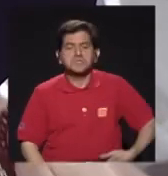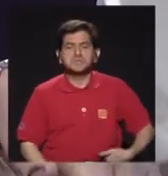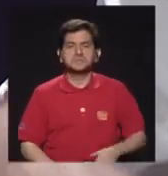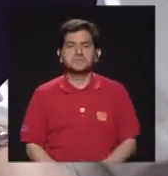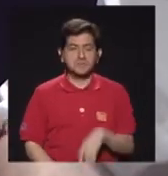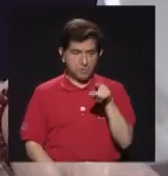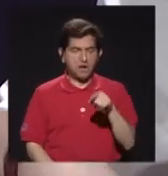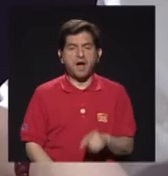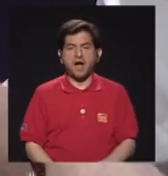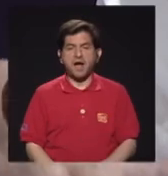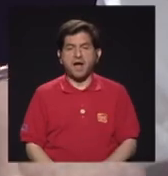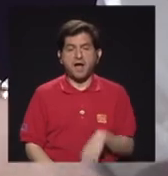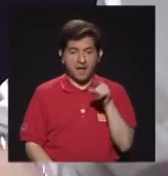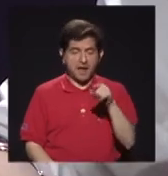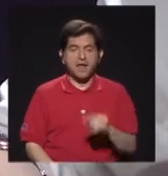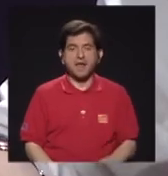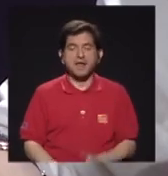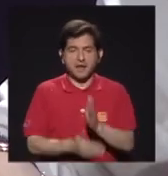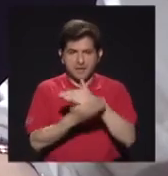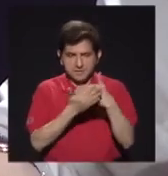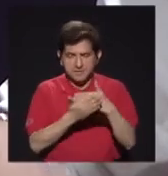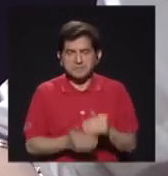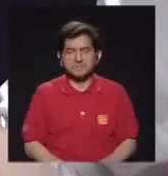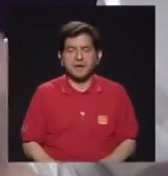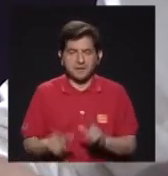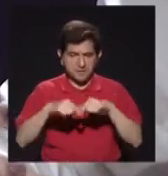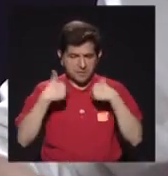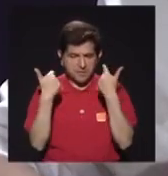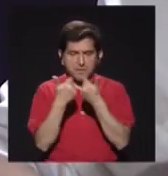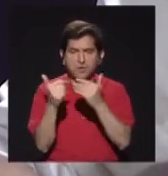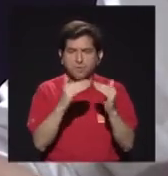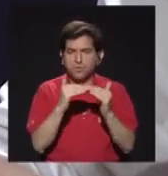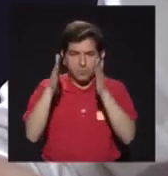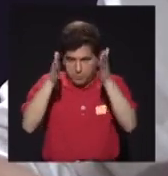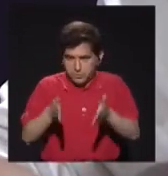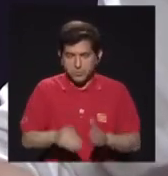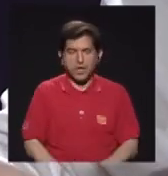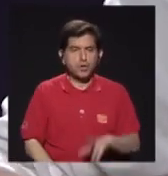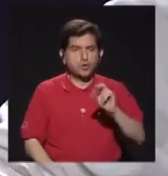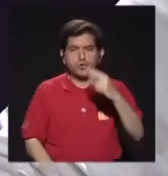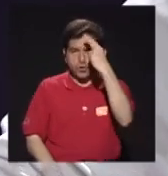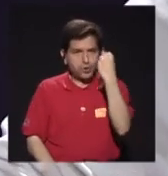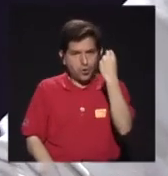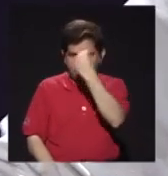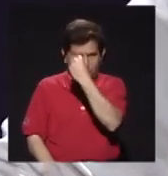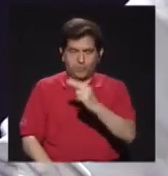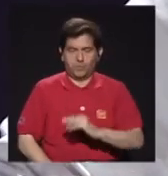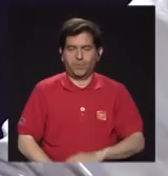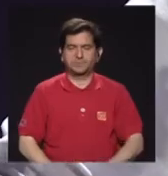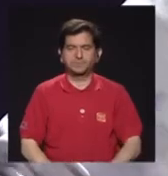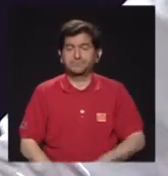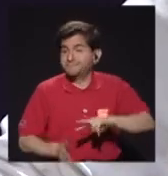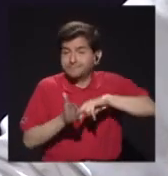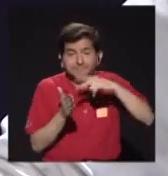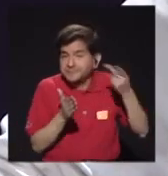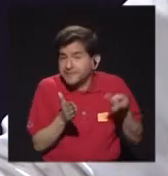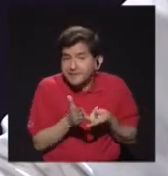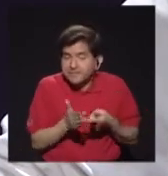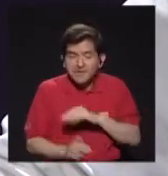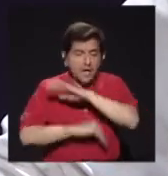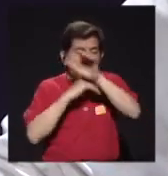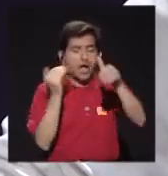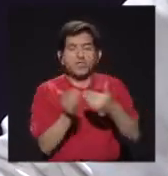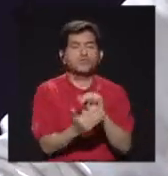porque se asume que pertenece al estado seglar y porque no es católico digamos entonces eso quiere decir que